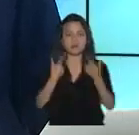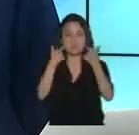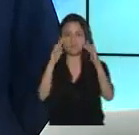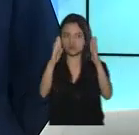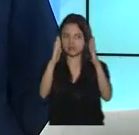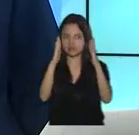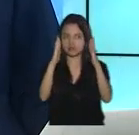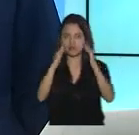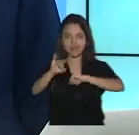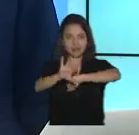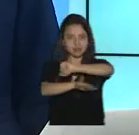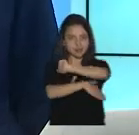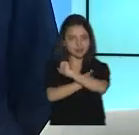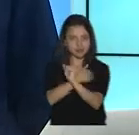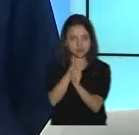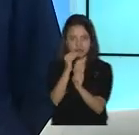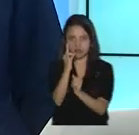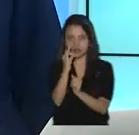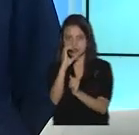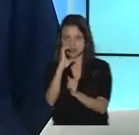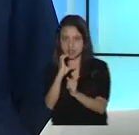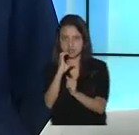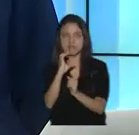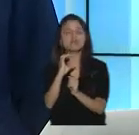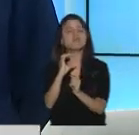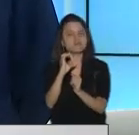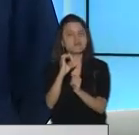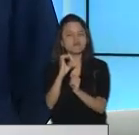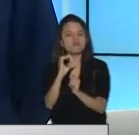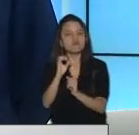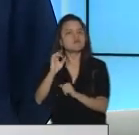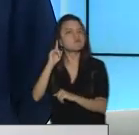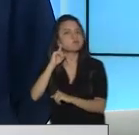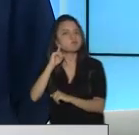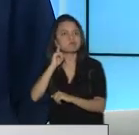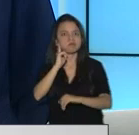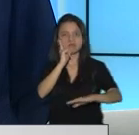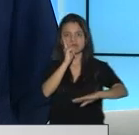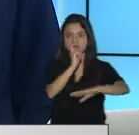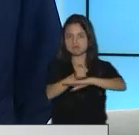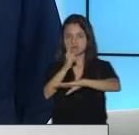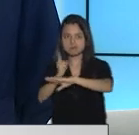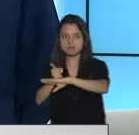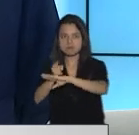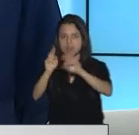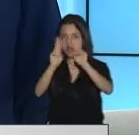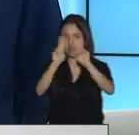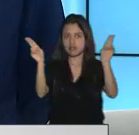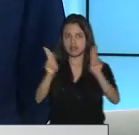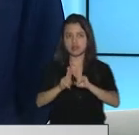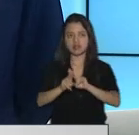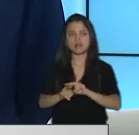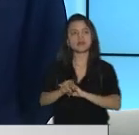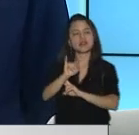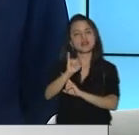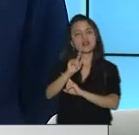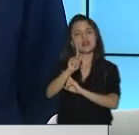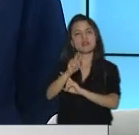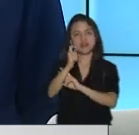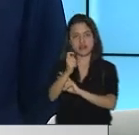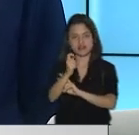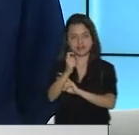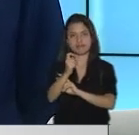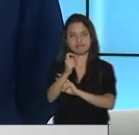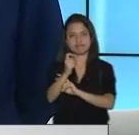Mucha atención porque el ministro de las TIC, Mauricio Lizcano, acaba de lanzar un ultimátum al proveedor de Internet IFX Networks tras